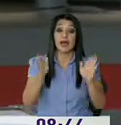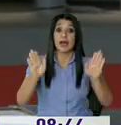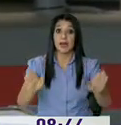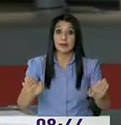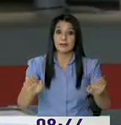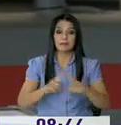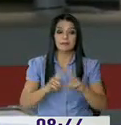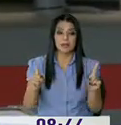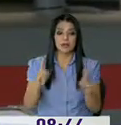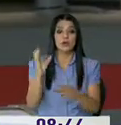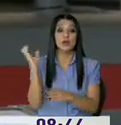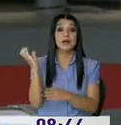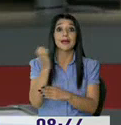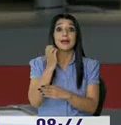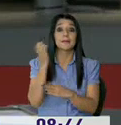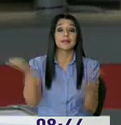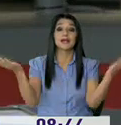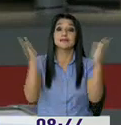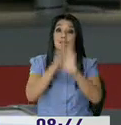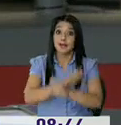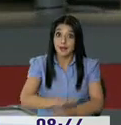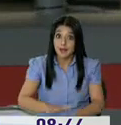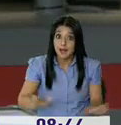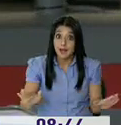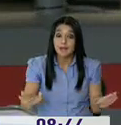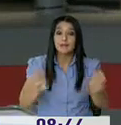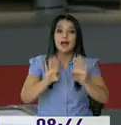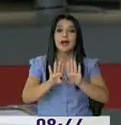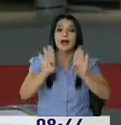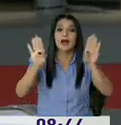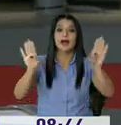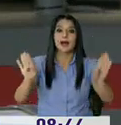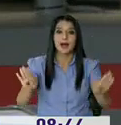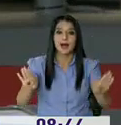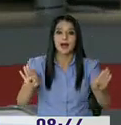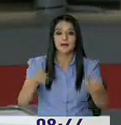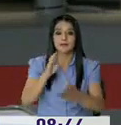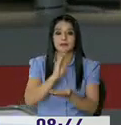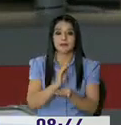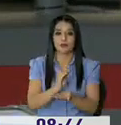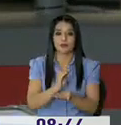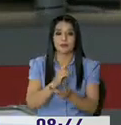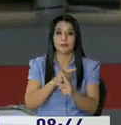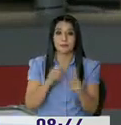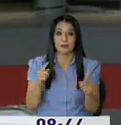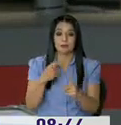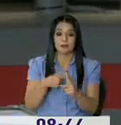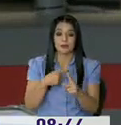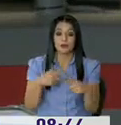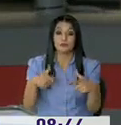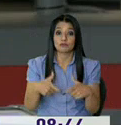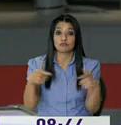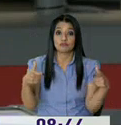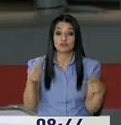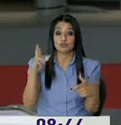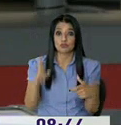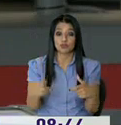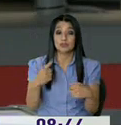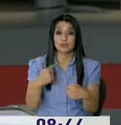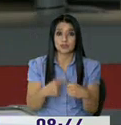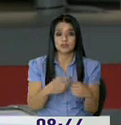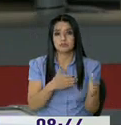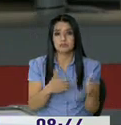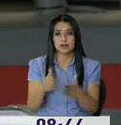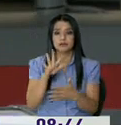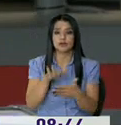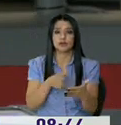que concluya, escuchen bien vecinos, la emergencia sanitaria en el país. En tanto que el mayorista pues ampliará sus